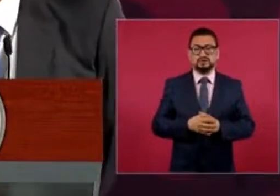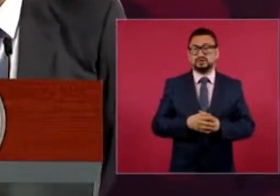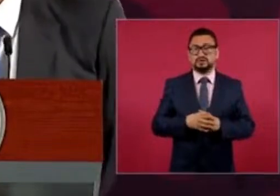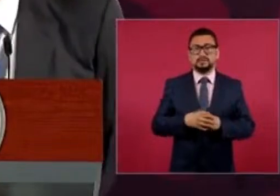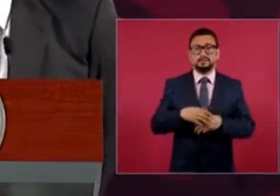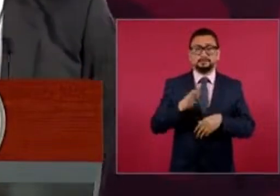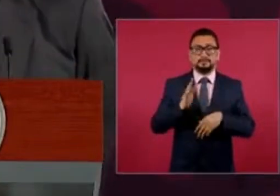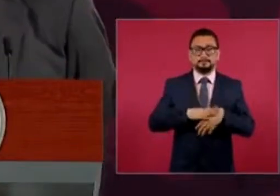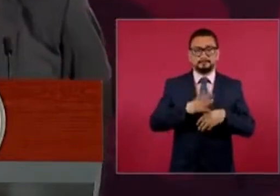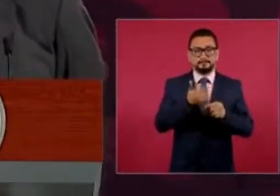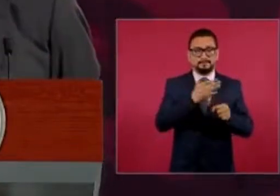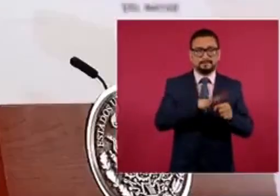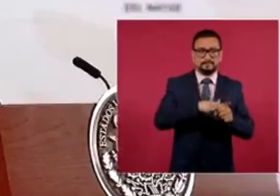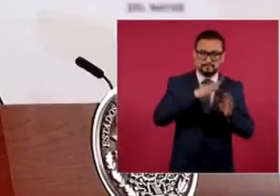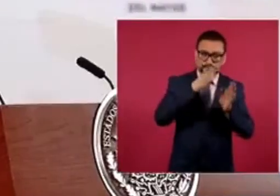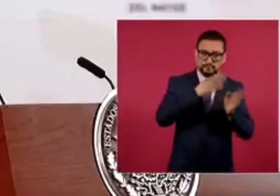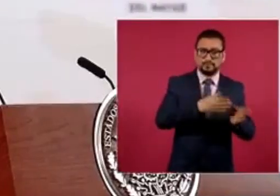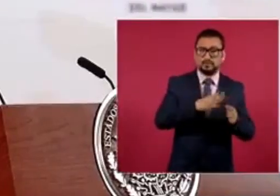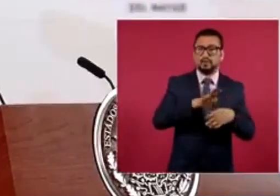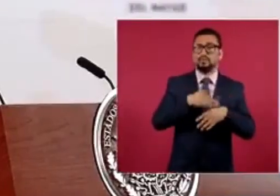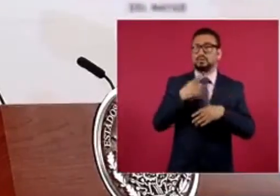operativos.